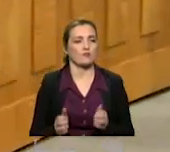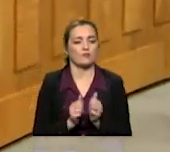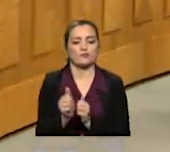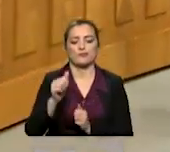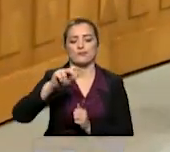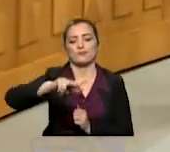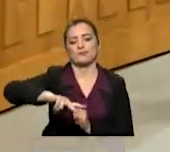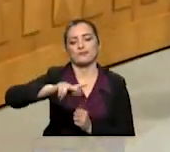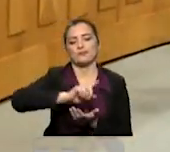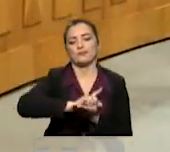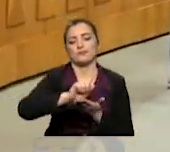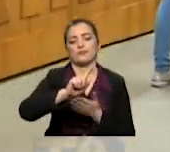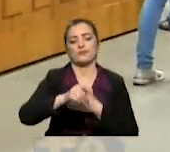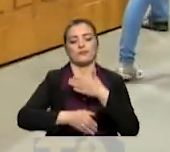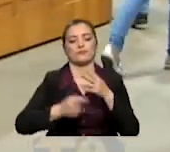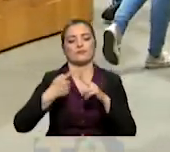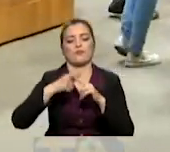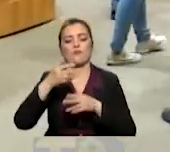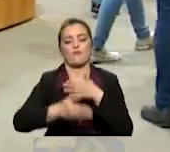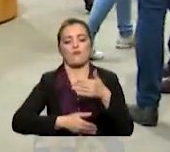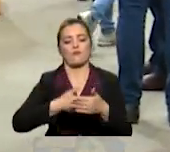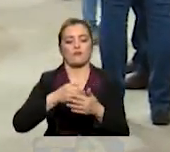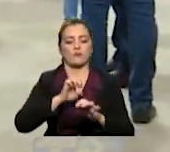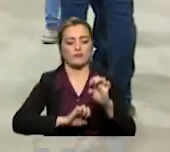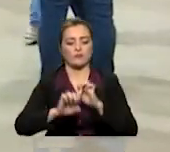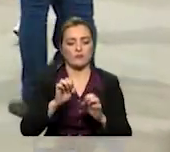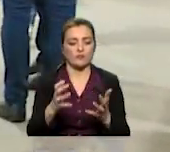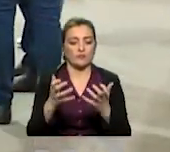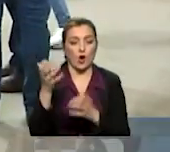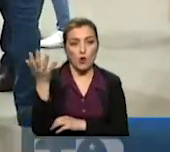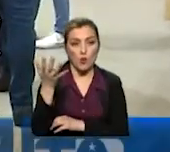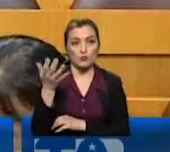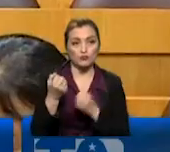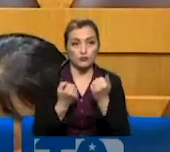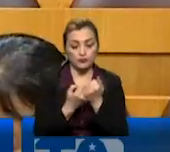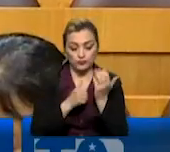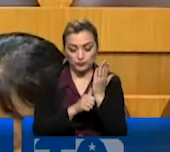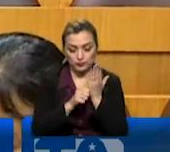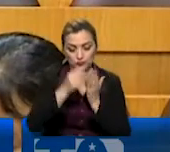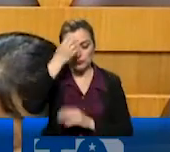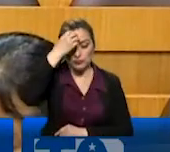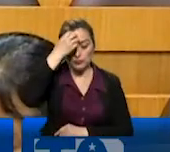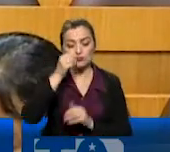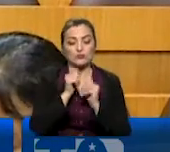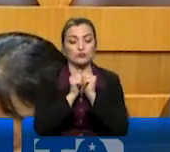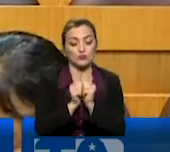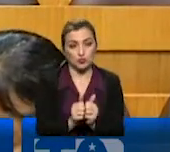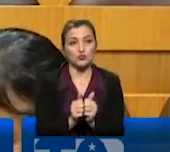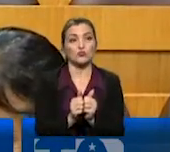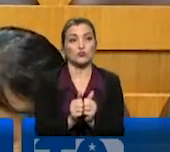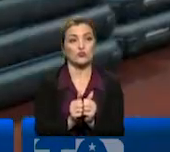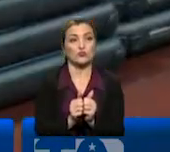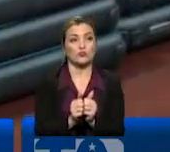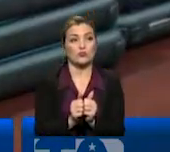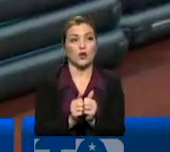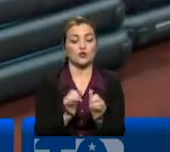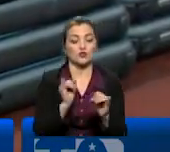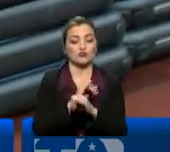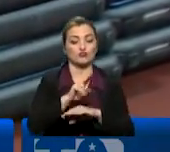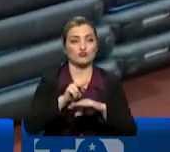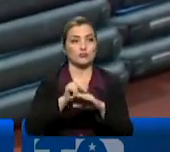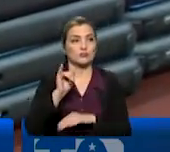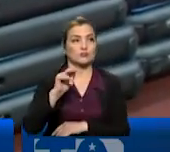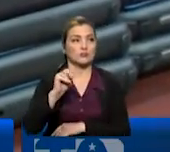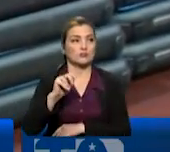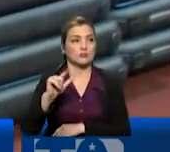anna se inició el proceso de evaluación quiero ser maestro que impulsa el ministerio de educación conjuntamente con el ine bala para los